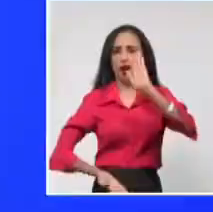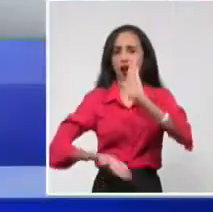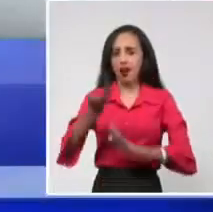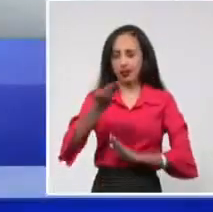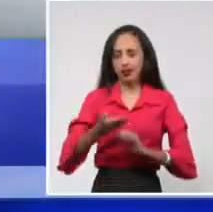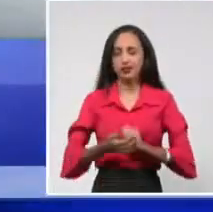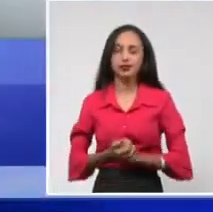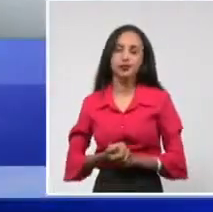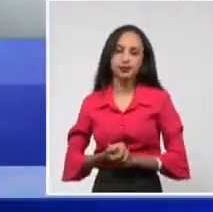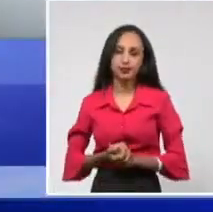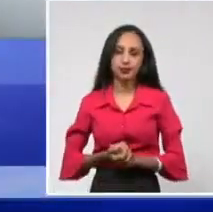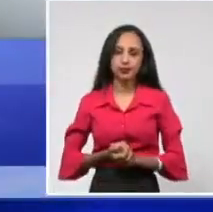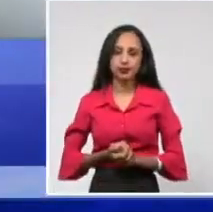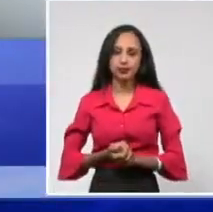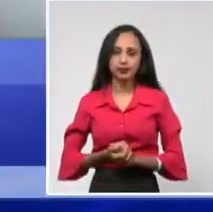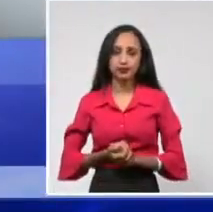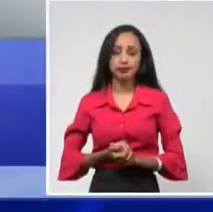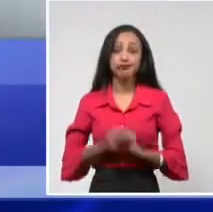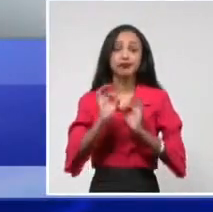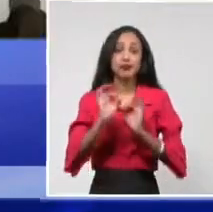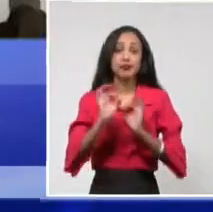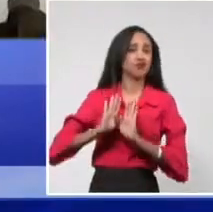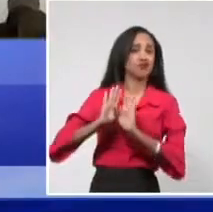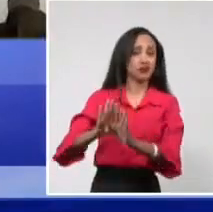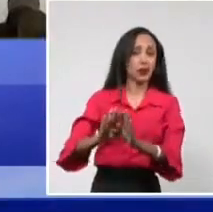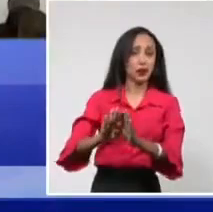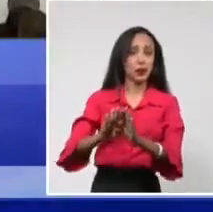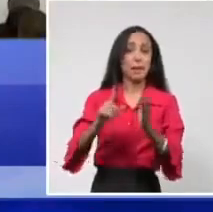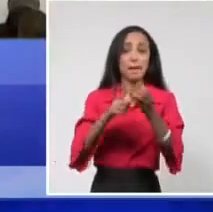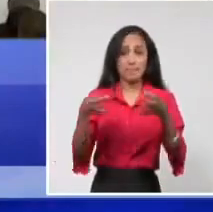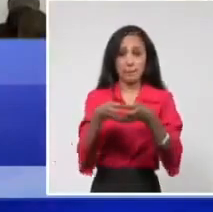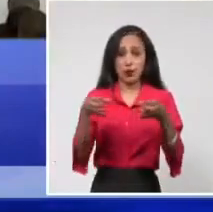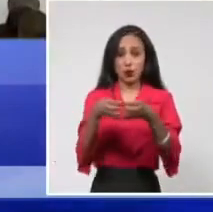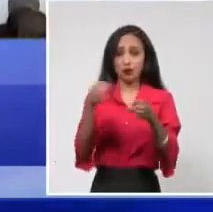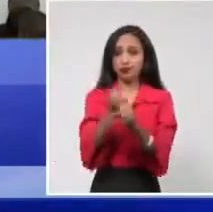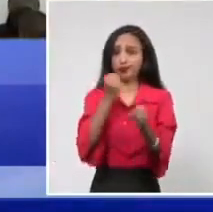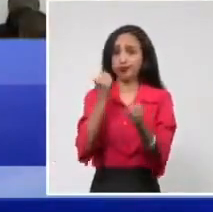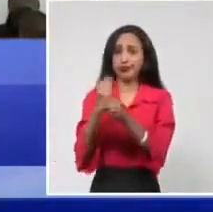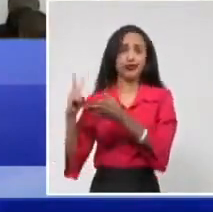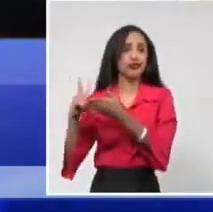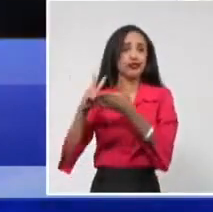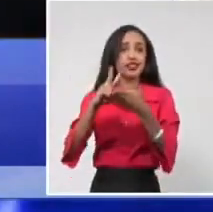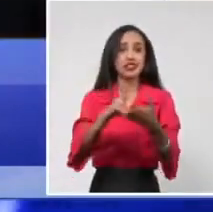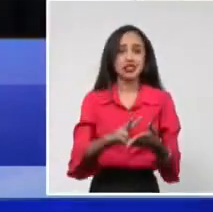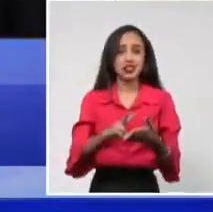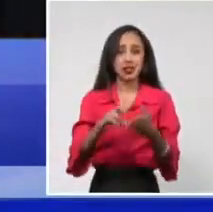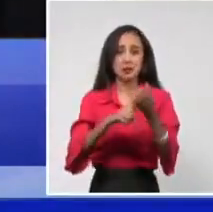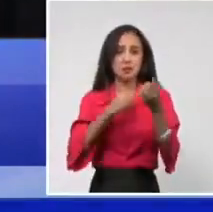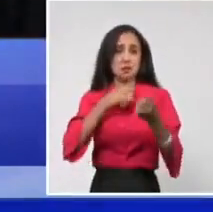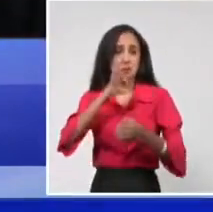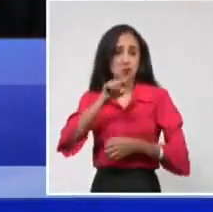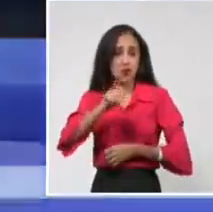médicas. Rechaza Partido de los Trabajadores visita de Mike Pompeo a Brasil.